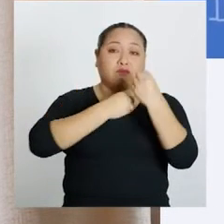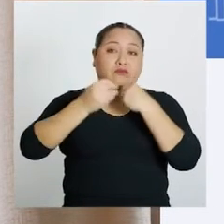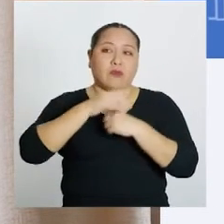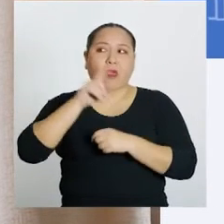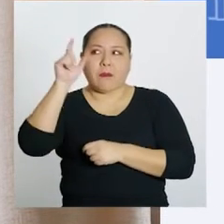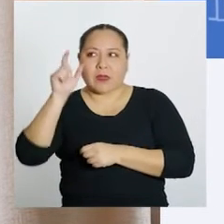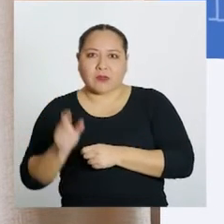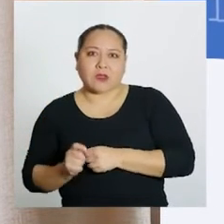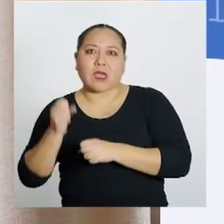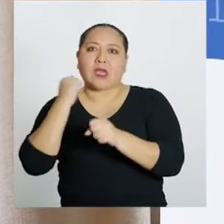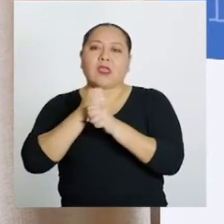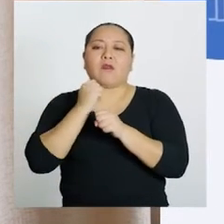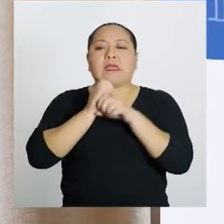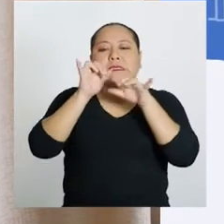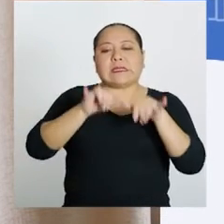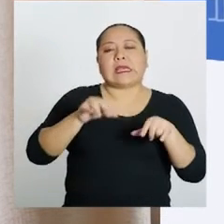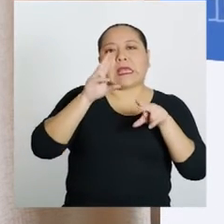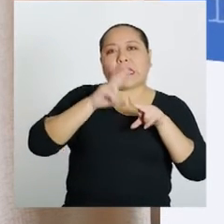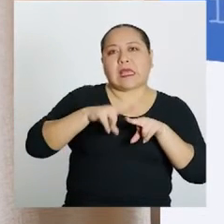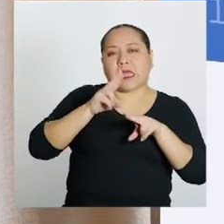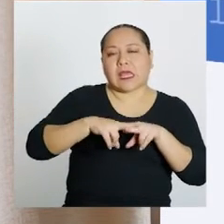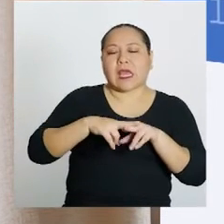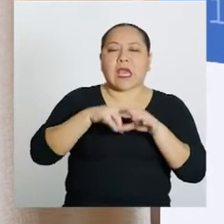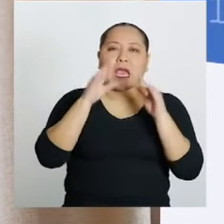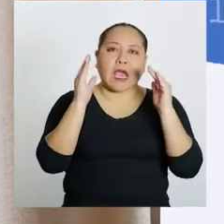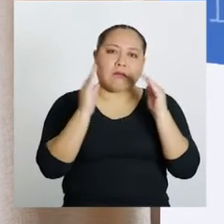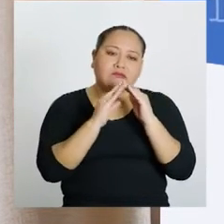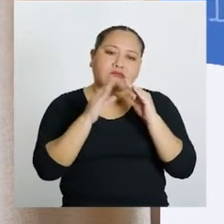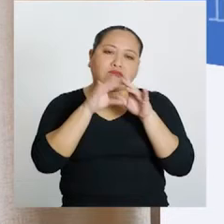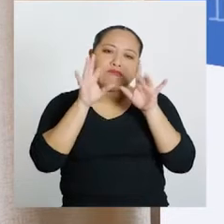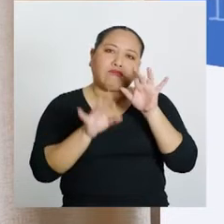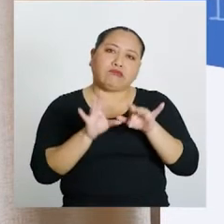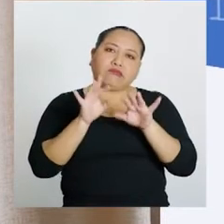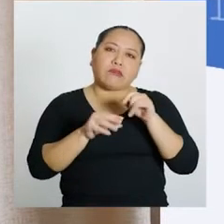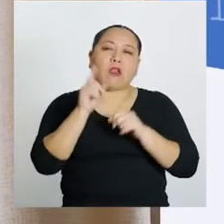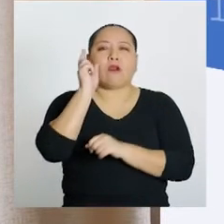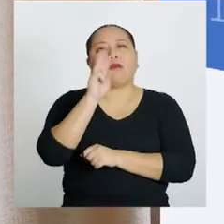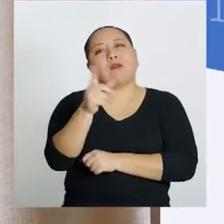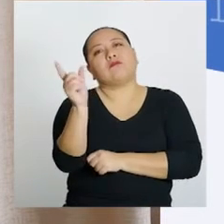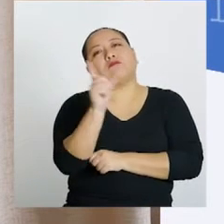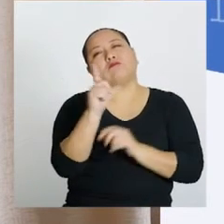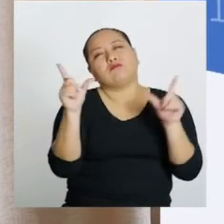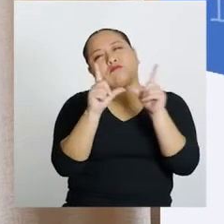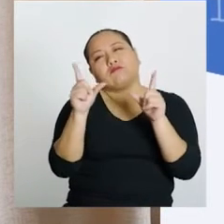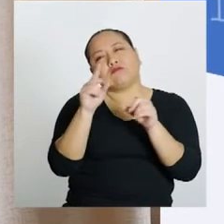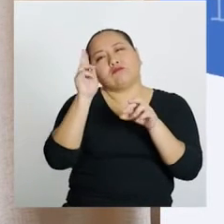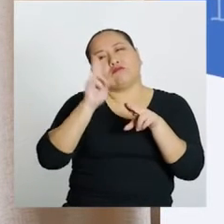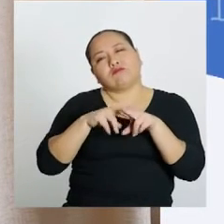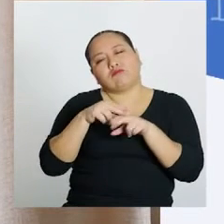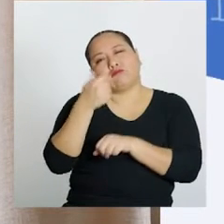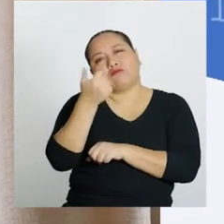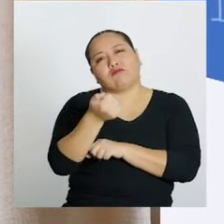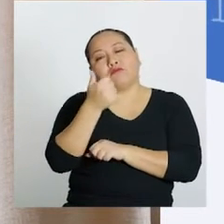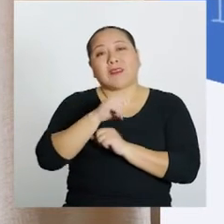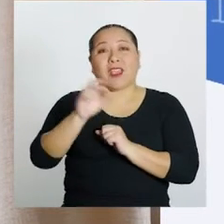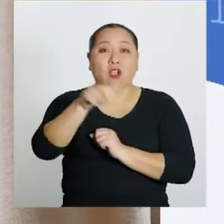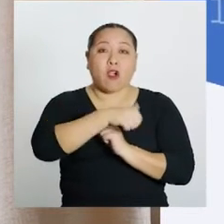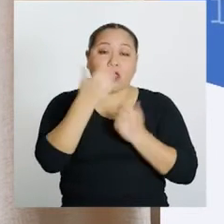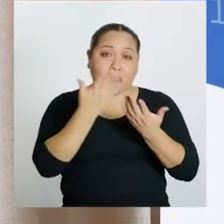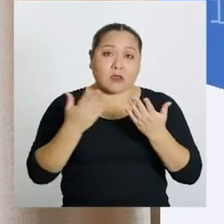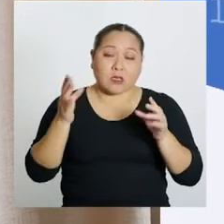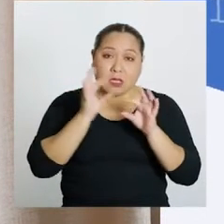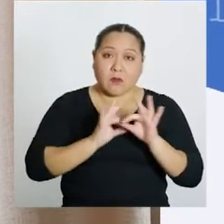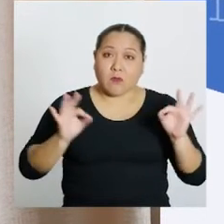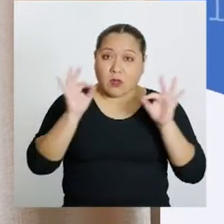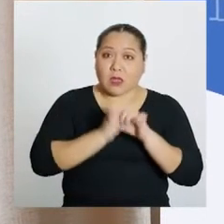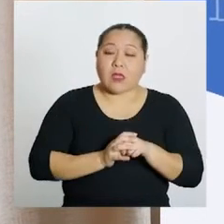que trabaja en casa, en la computadora, sentado o ve televisión y tiene un estilo de vida sedentario. Otro factor también a